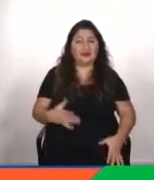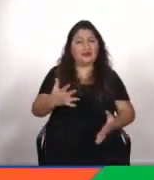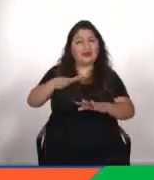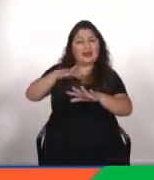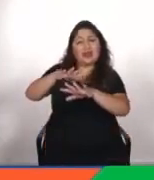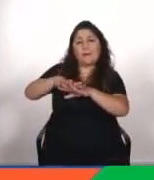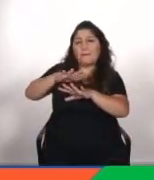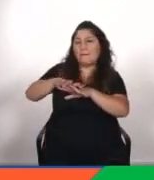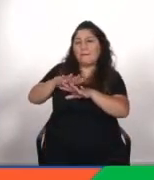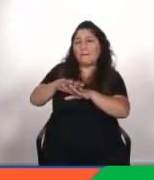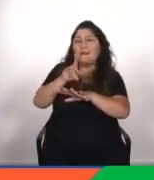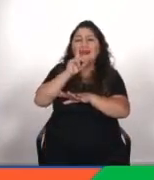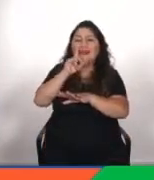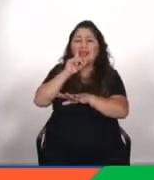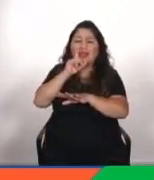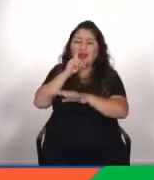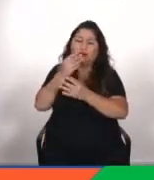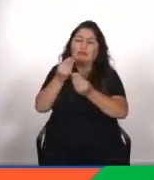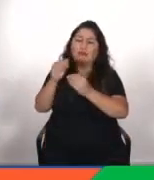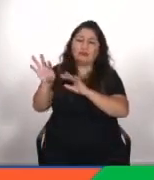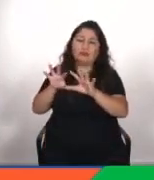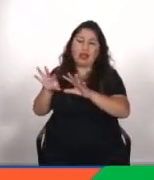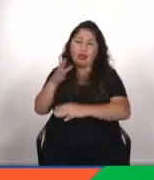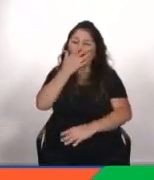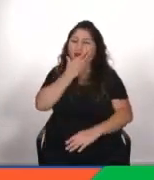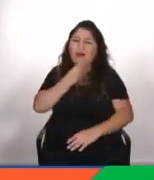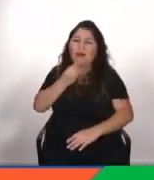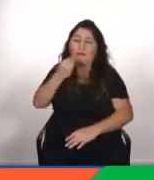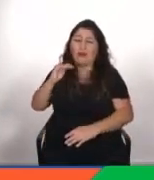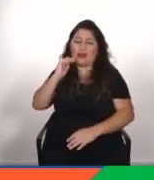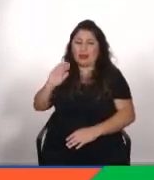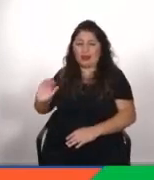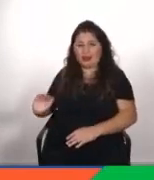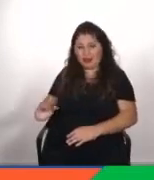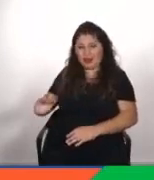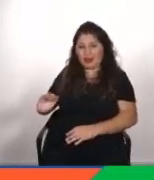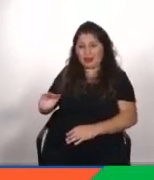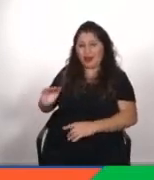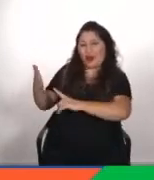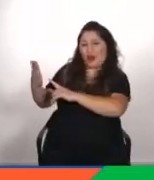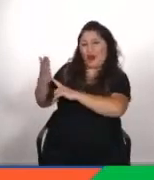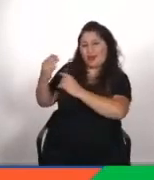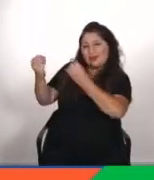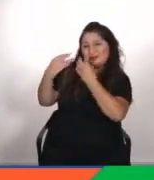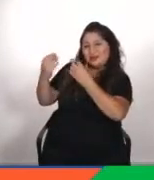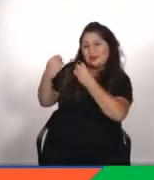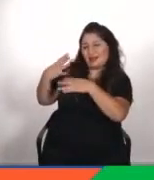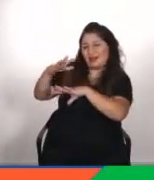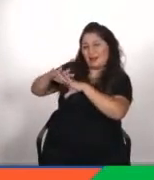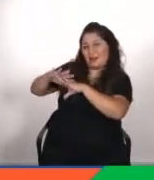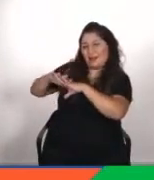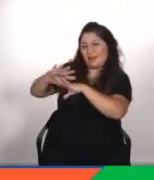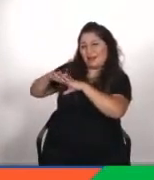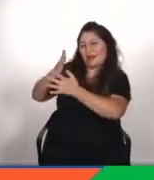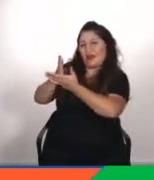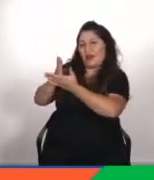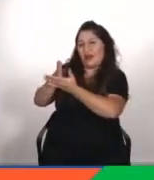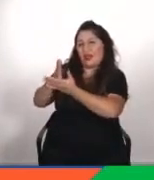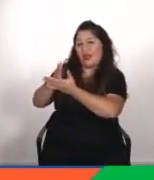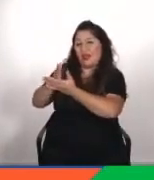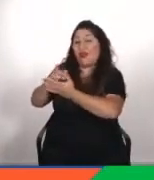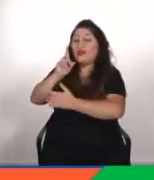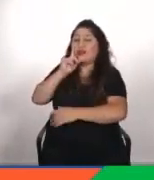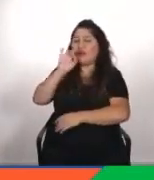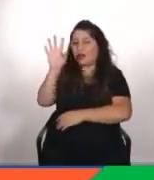tienen muchas cosas hermosas. O sea, desde pequeño en el colegio nos muestran geometría y todas estas cosas tan bonitas que tienen como una característica